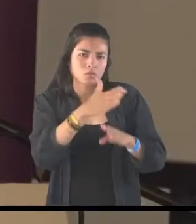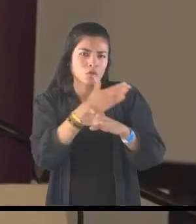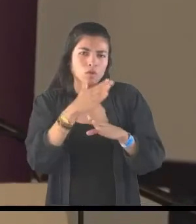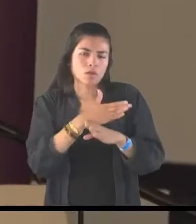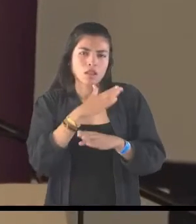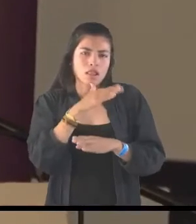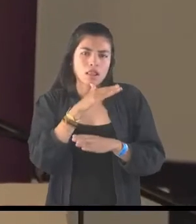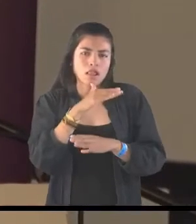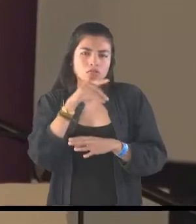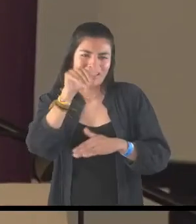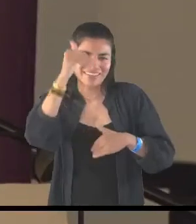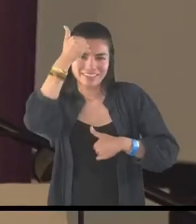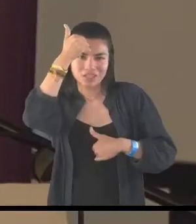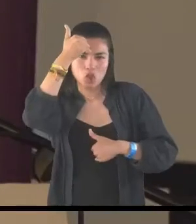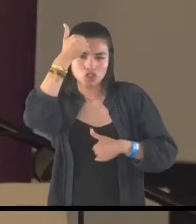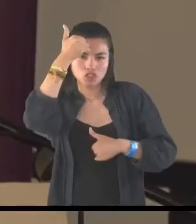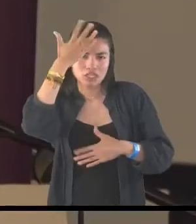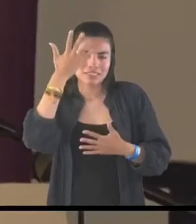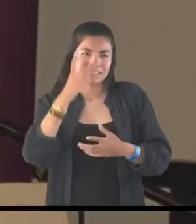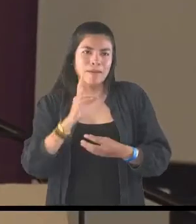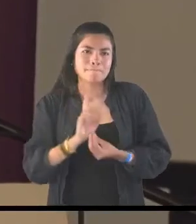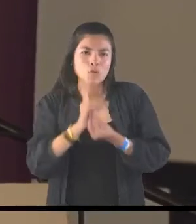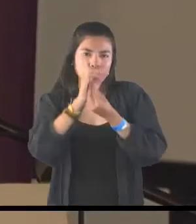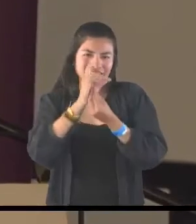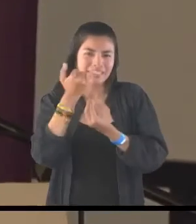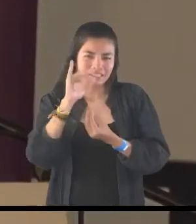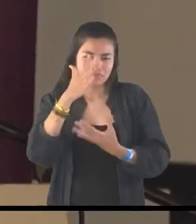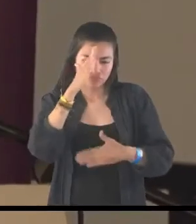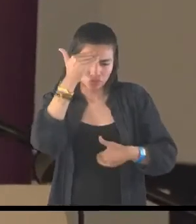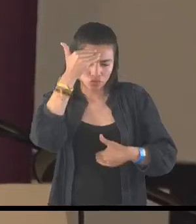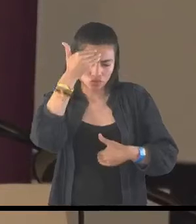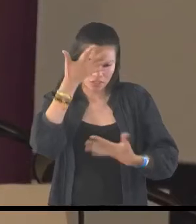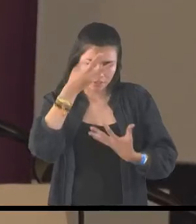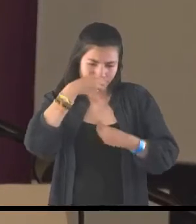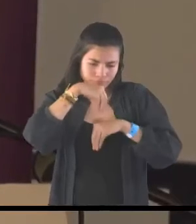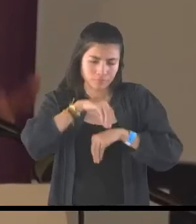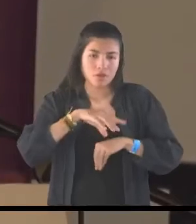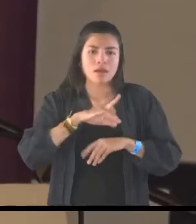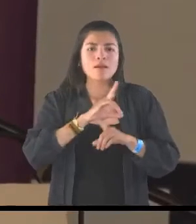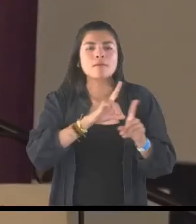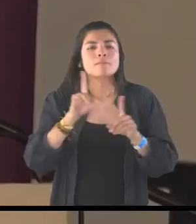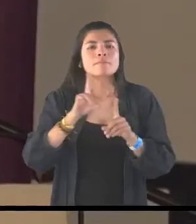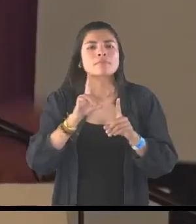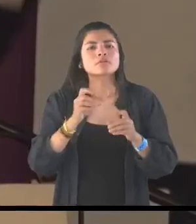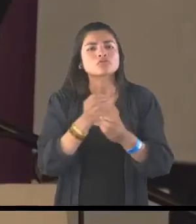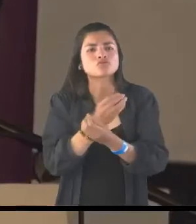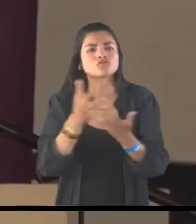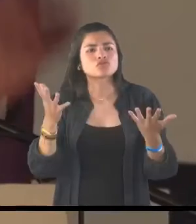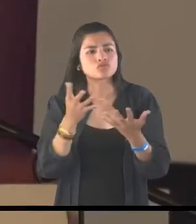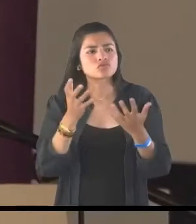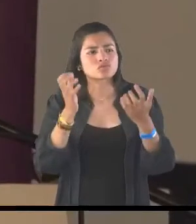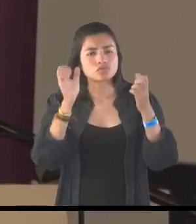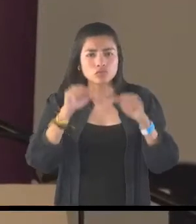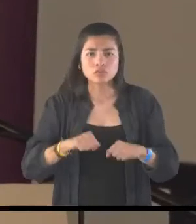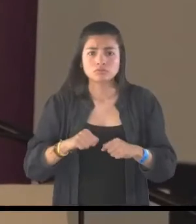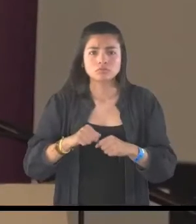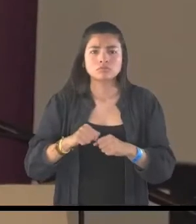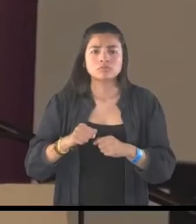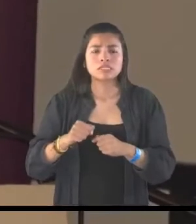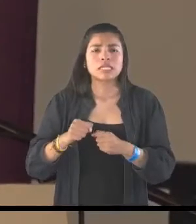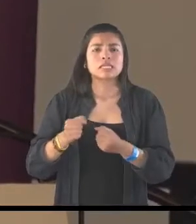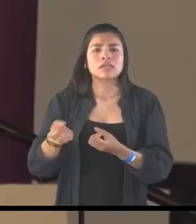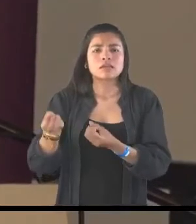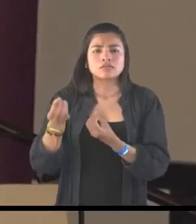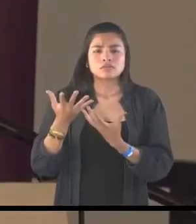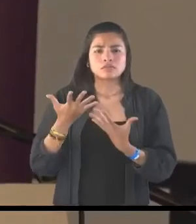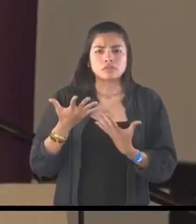ya son conscientes, tienen una conciencia política, pero para que esas masas, esas mayorías, algún día nos entreguen las mayorías